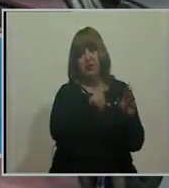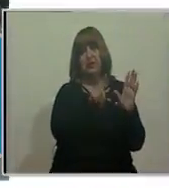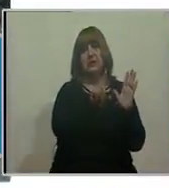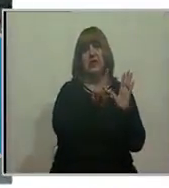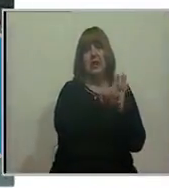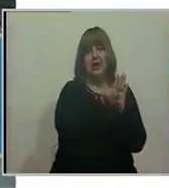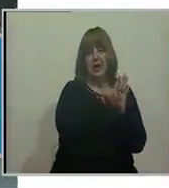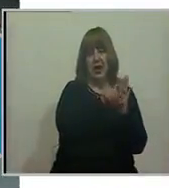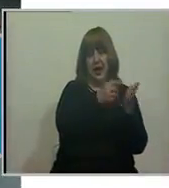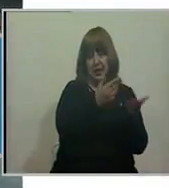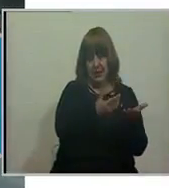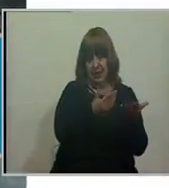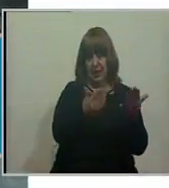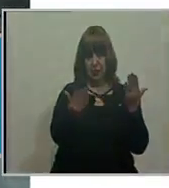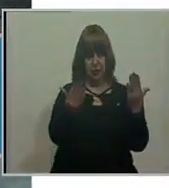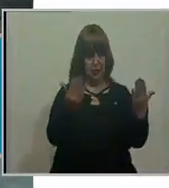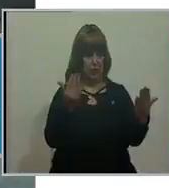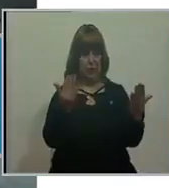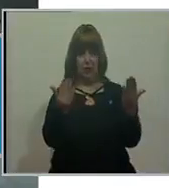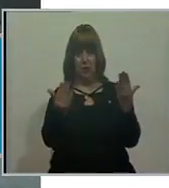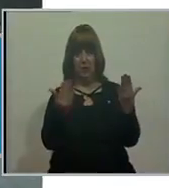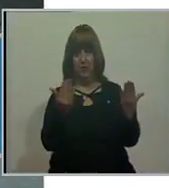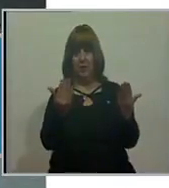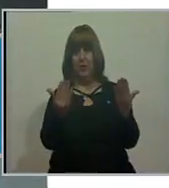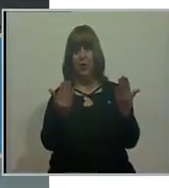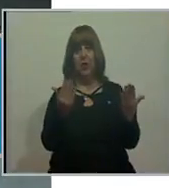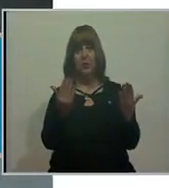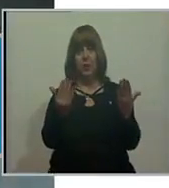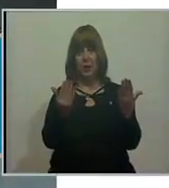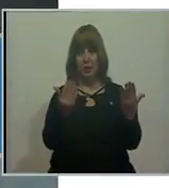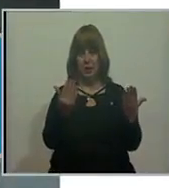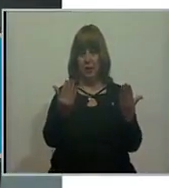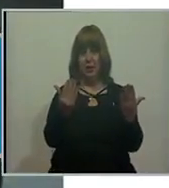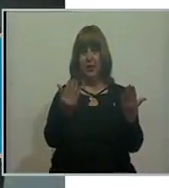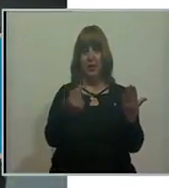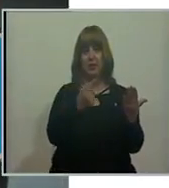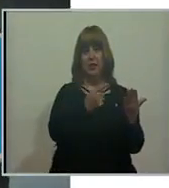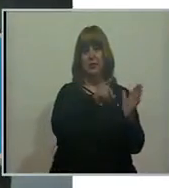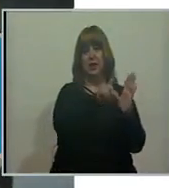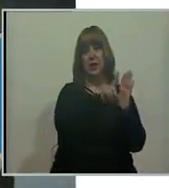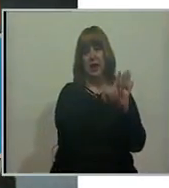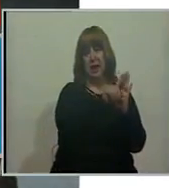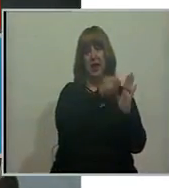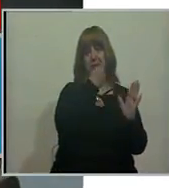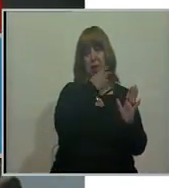digamos. ¿Qué cambiaría? Bajo este concepto... ¿Cómo cierra el argumento? Deberíamos legalizarla.